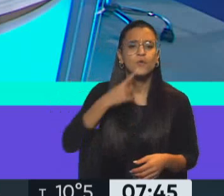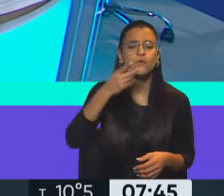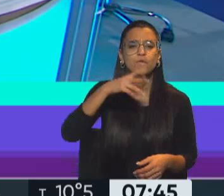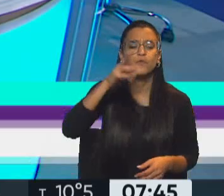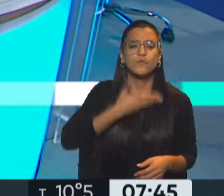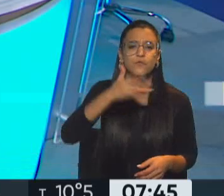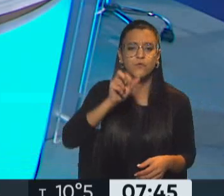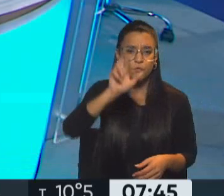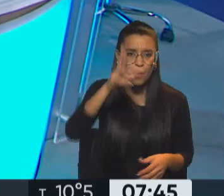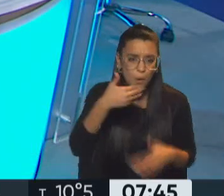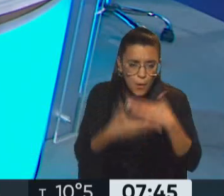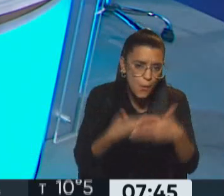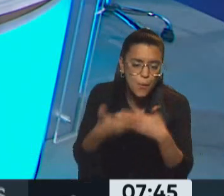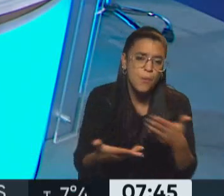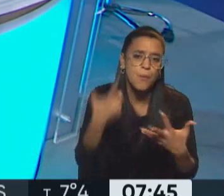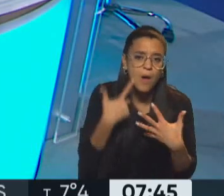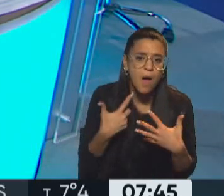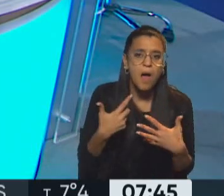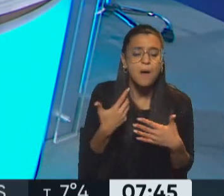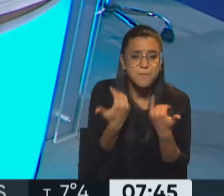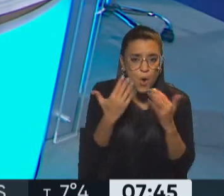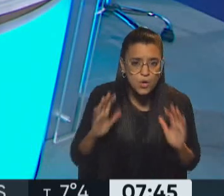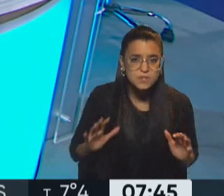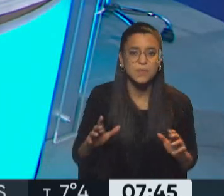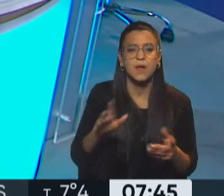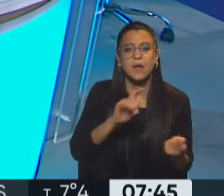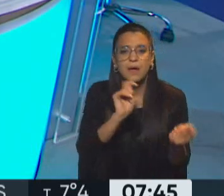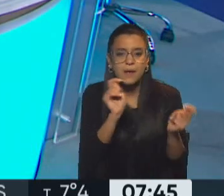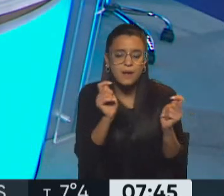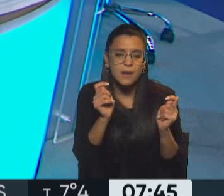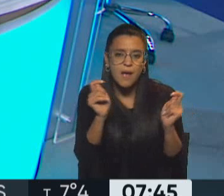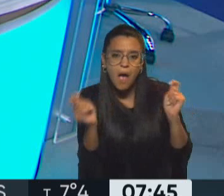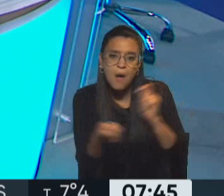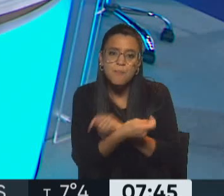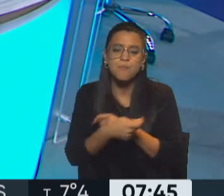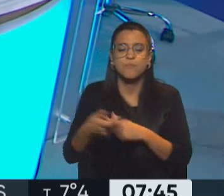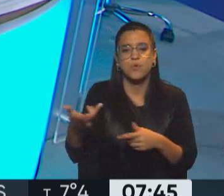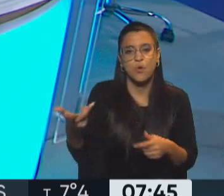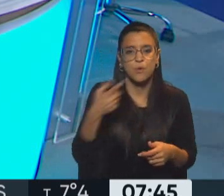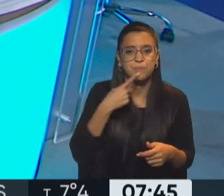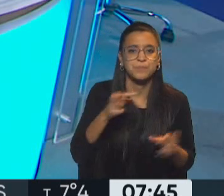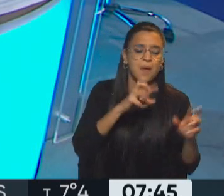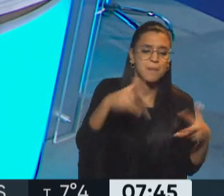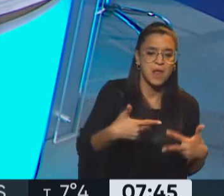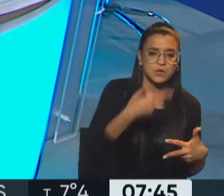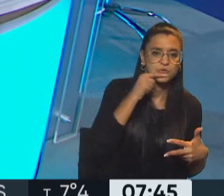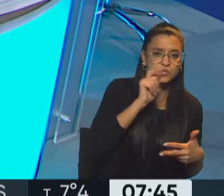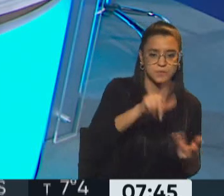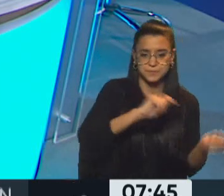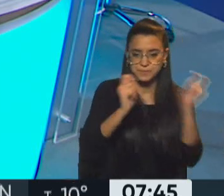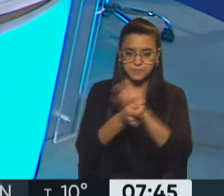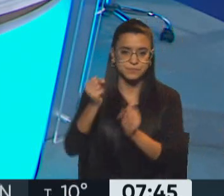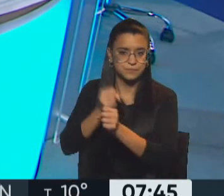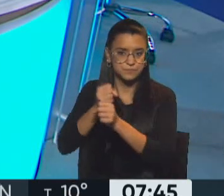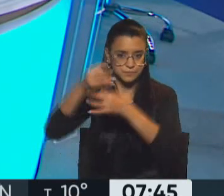está cada vez más cerca de posibilidad de una mutación de un traspaso entre los pares a un trabajo